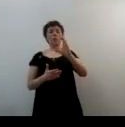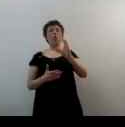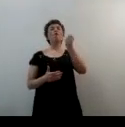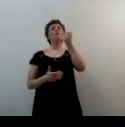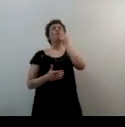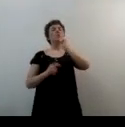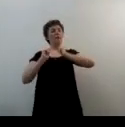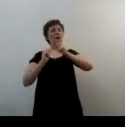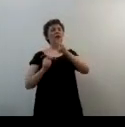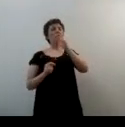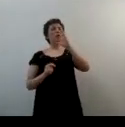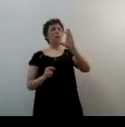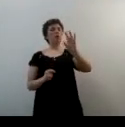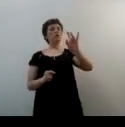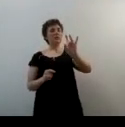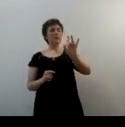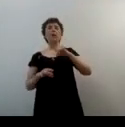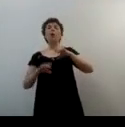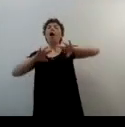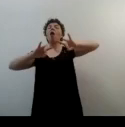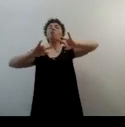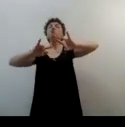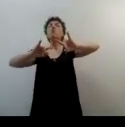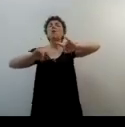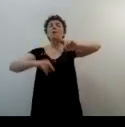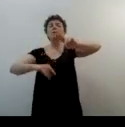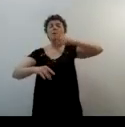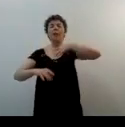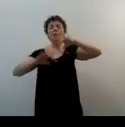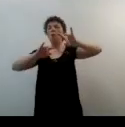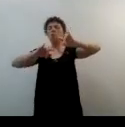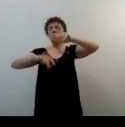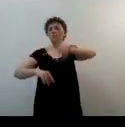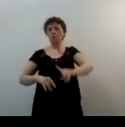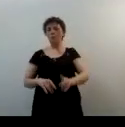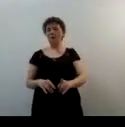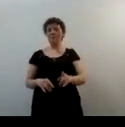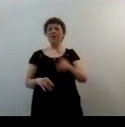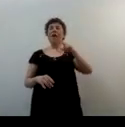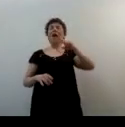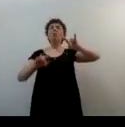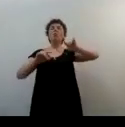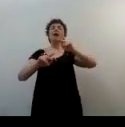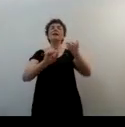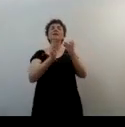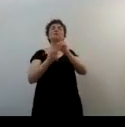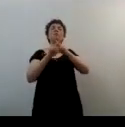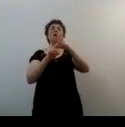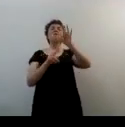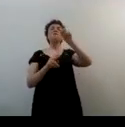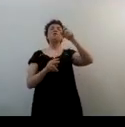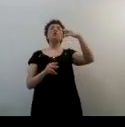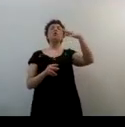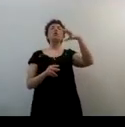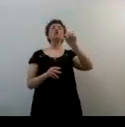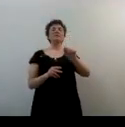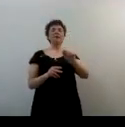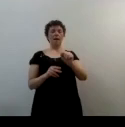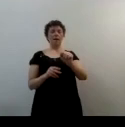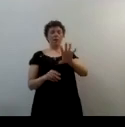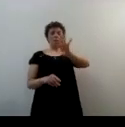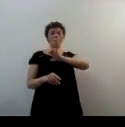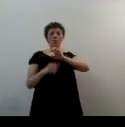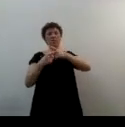pero que ese carbohidrato no es azúcar blanco, es fructosa. El cómo se metaboliza es diferente que el azúcar de la sacarosa.